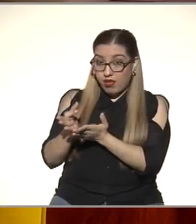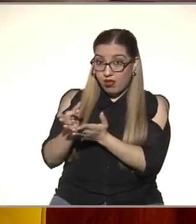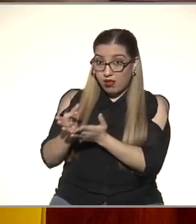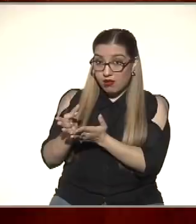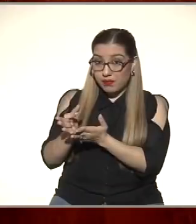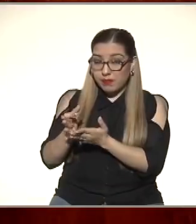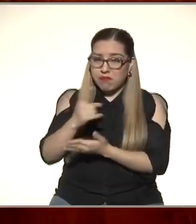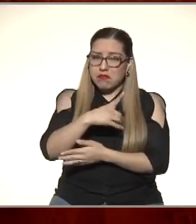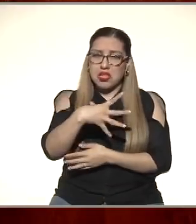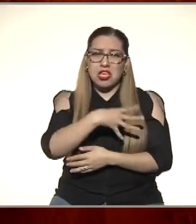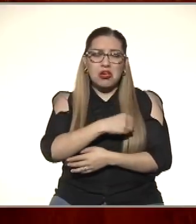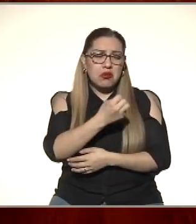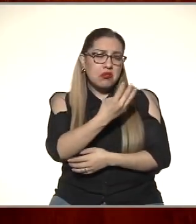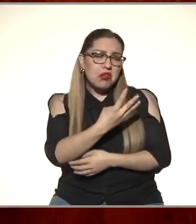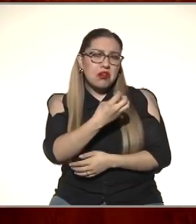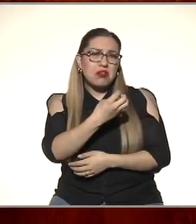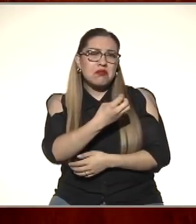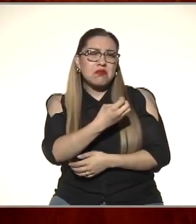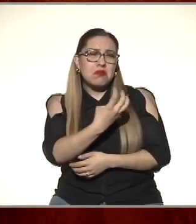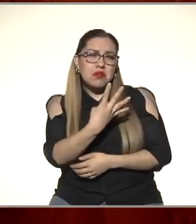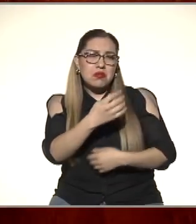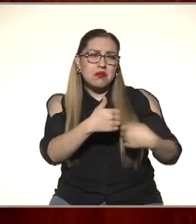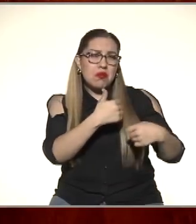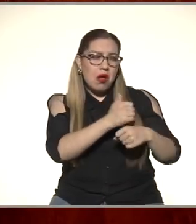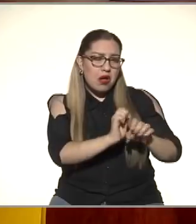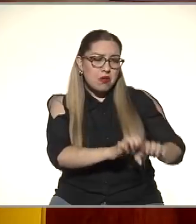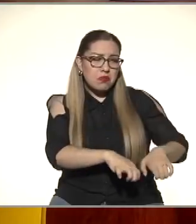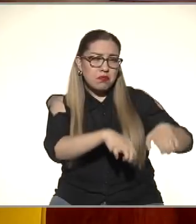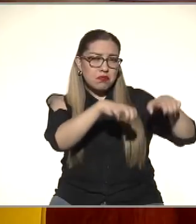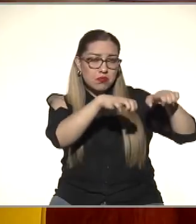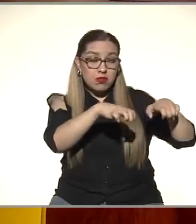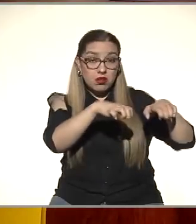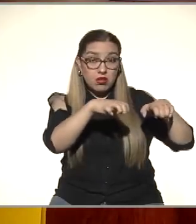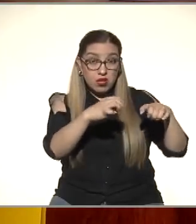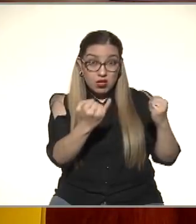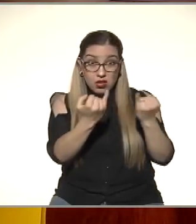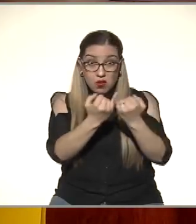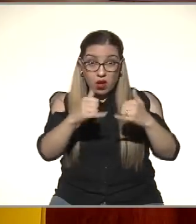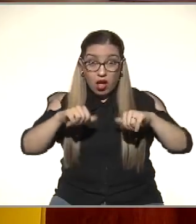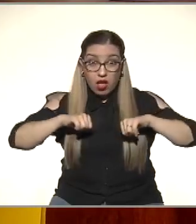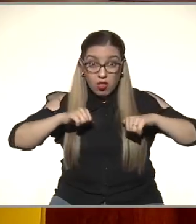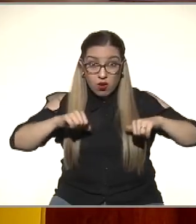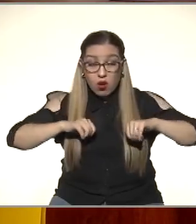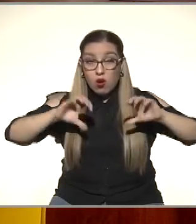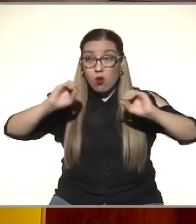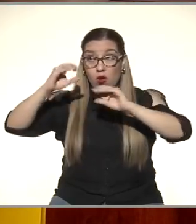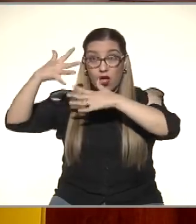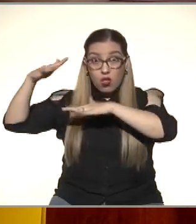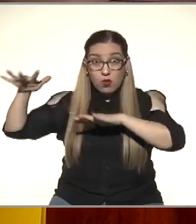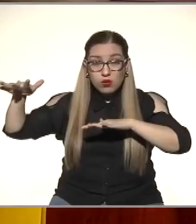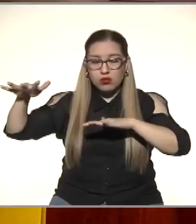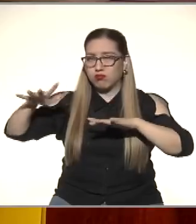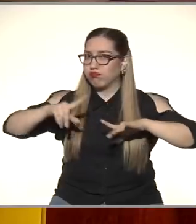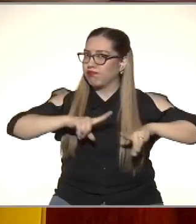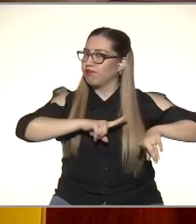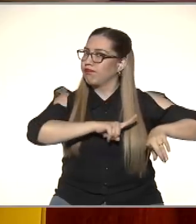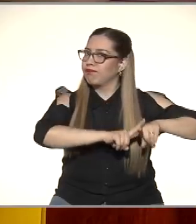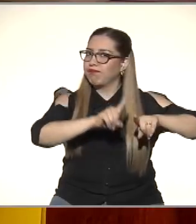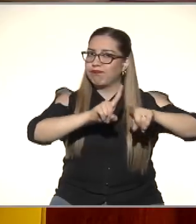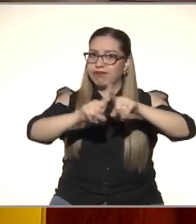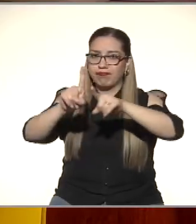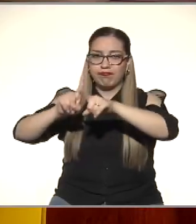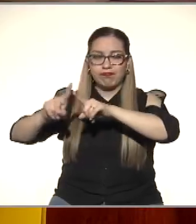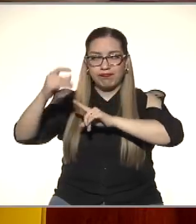de, no sé, 3, 4 años, que con hijos adolescentes, que con hijos a punto de entrar a la edad adulta. Son etapas